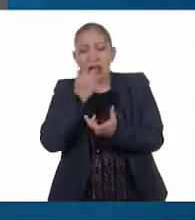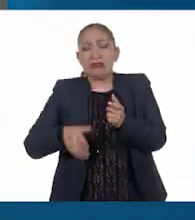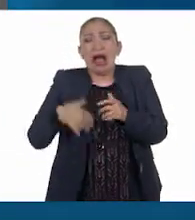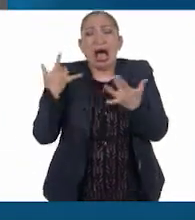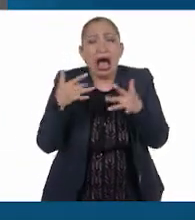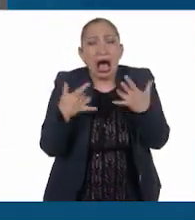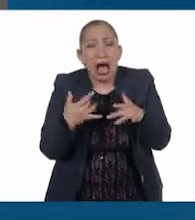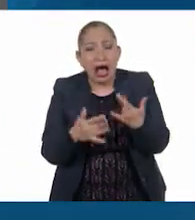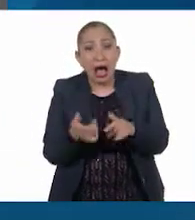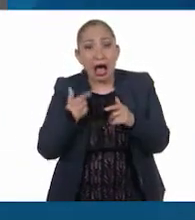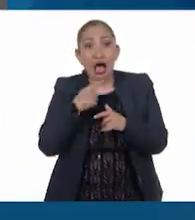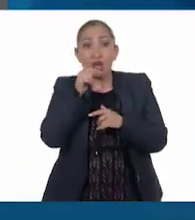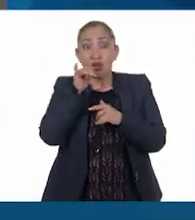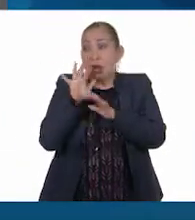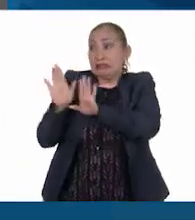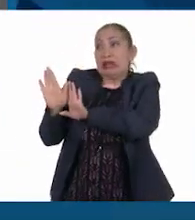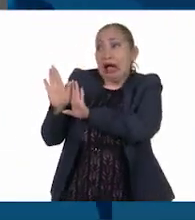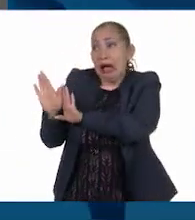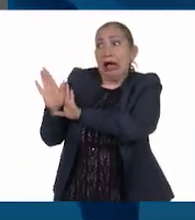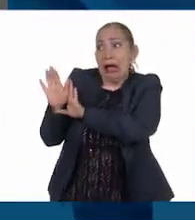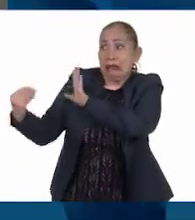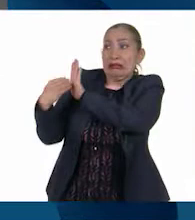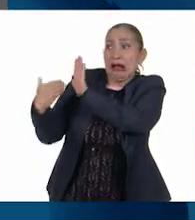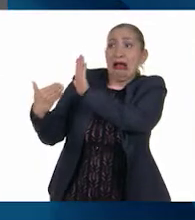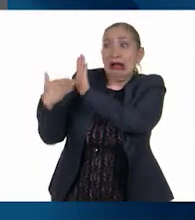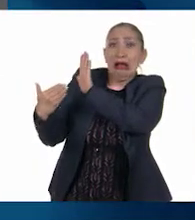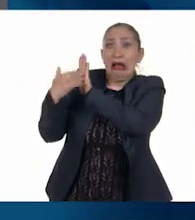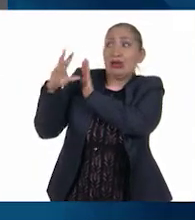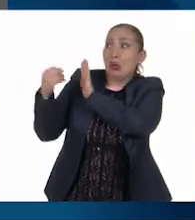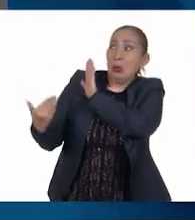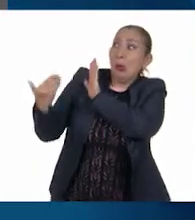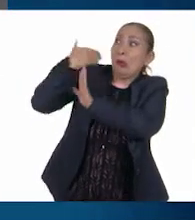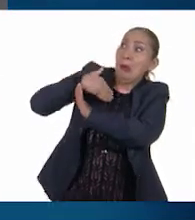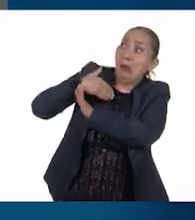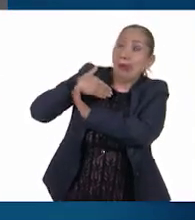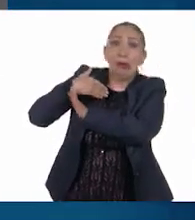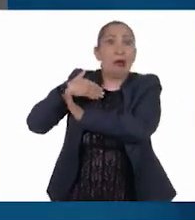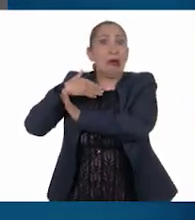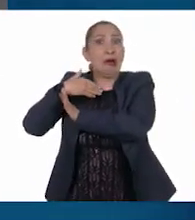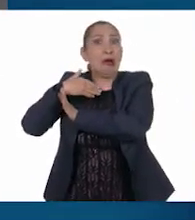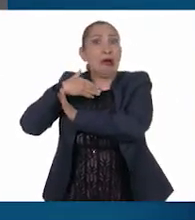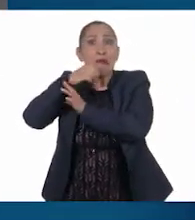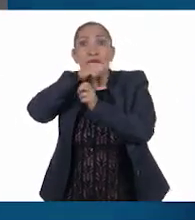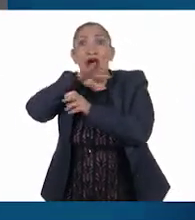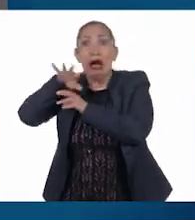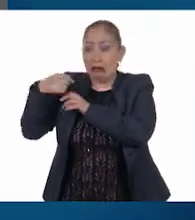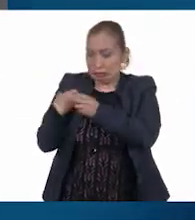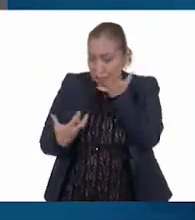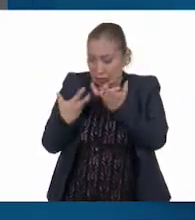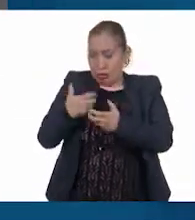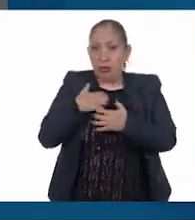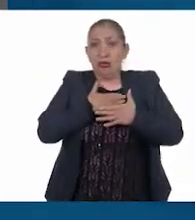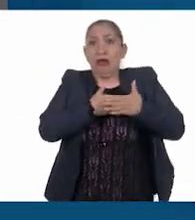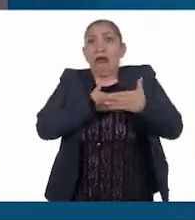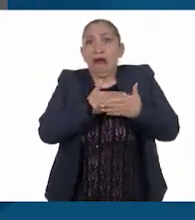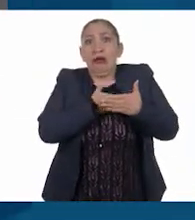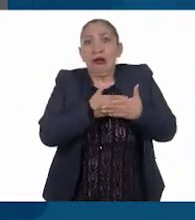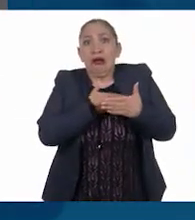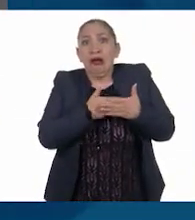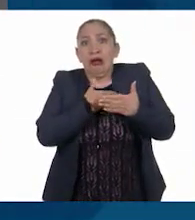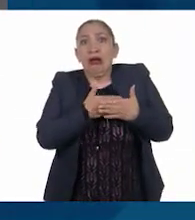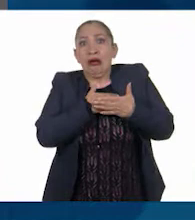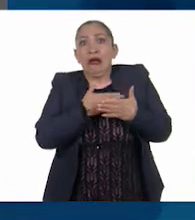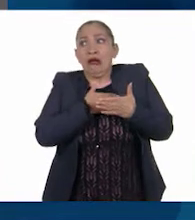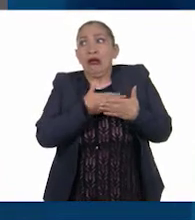quemón. Trucas detenía la página para que el dragón no se fuera a pasar. Estaba todo quemado. Su corazón latía fuerte, fuerte.